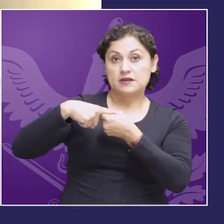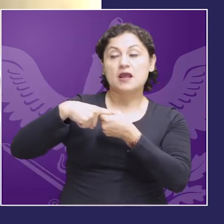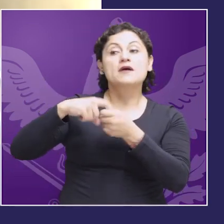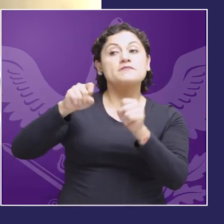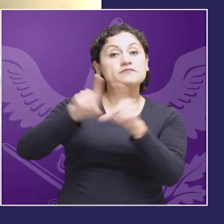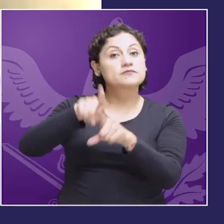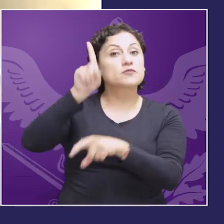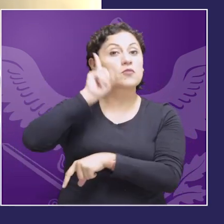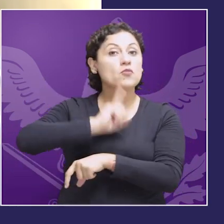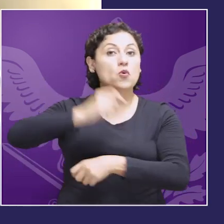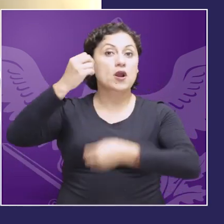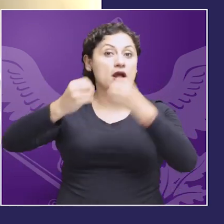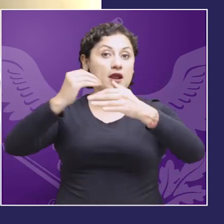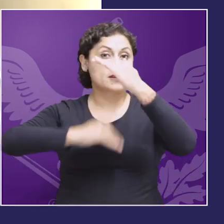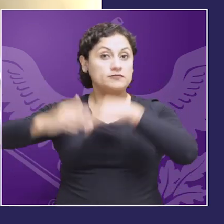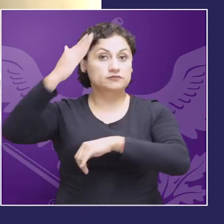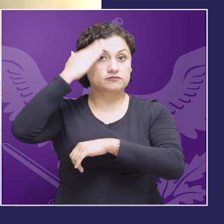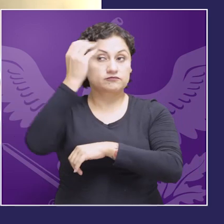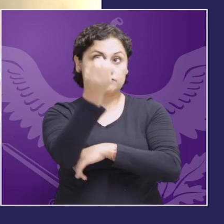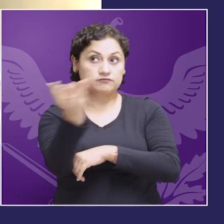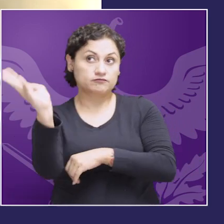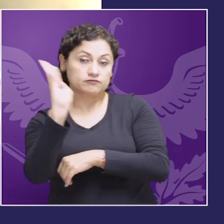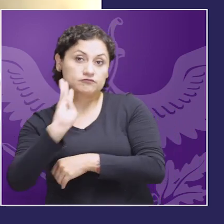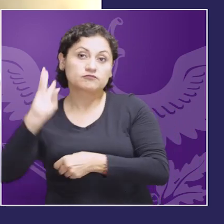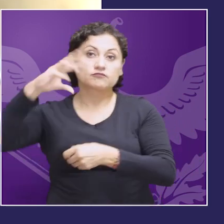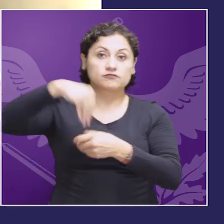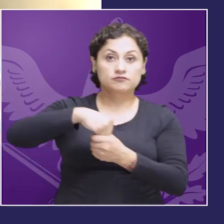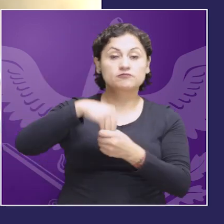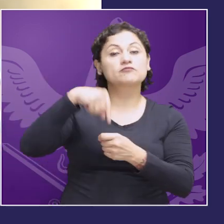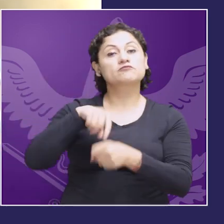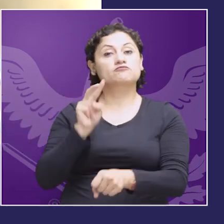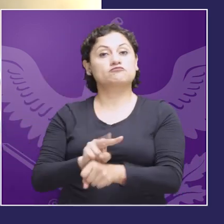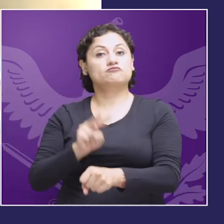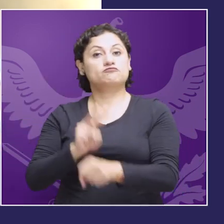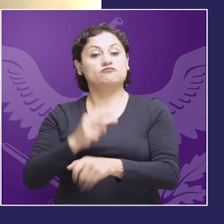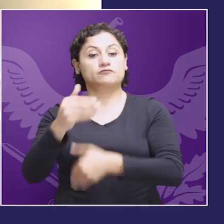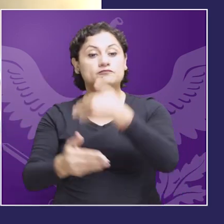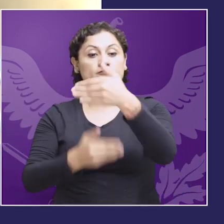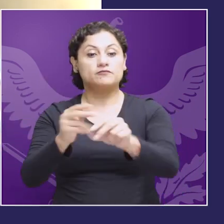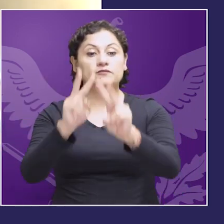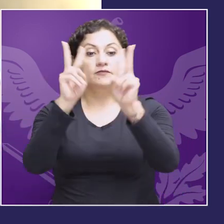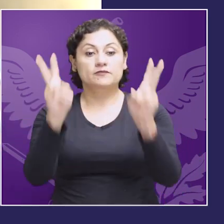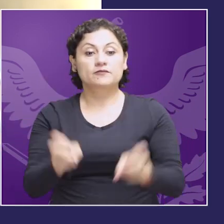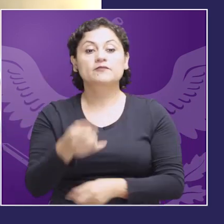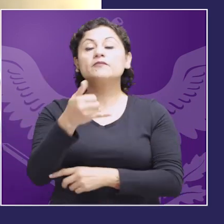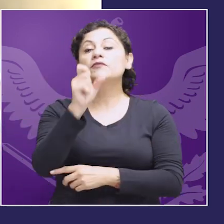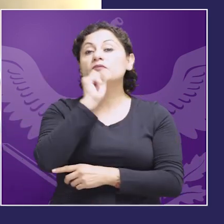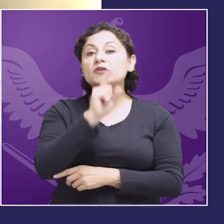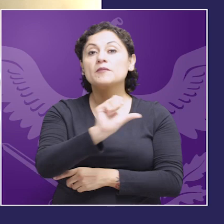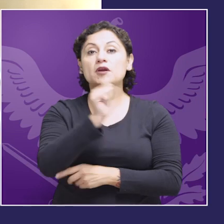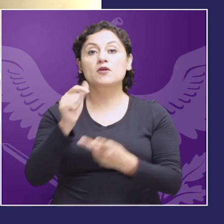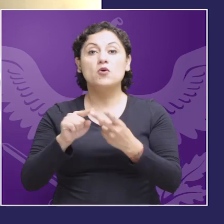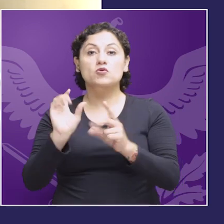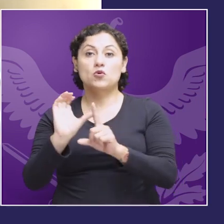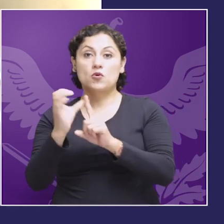dan, que son las ministras que supervisan o que conversan para avanzar en